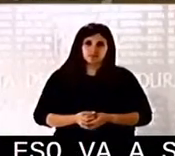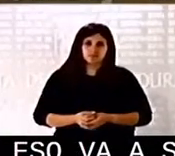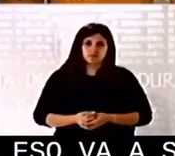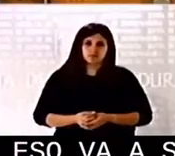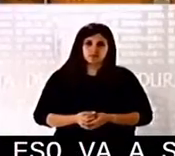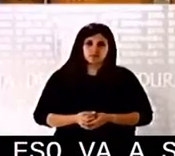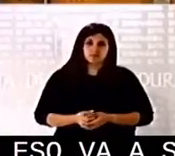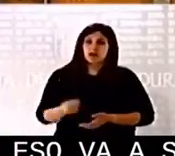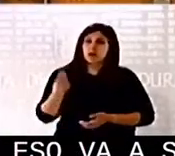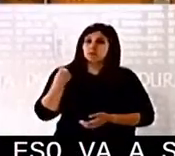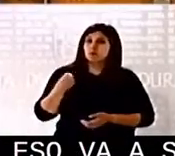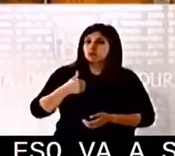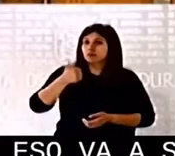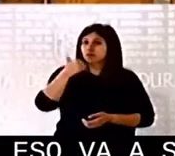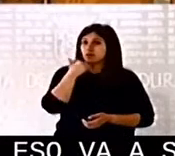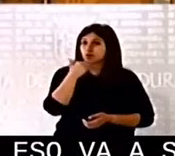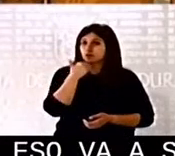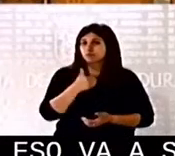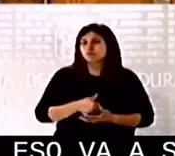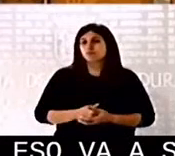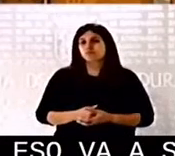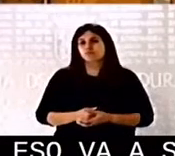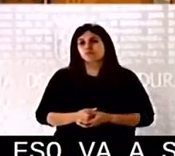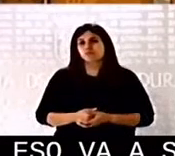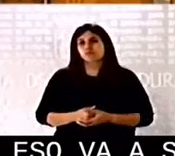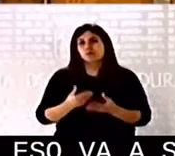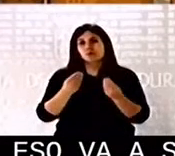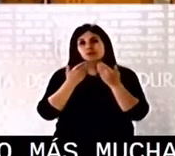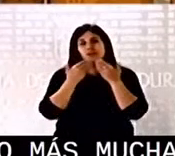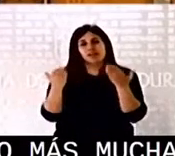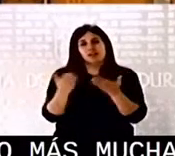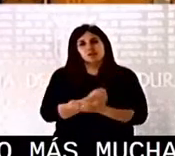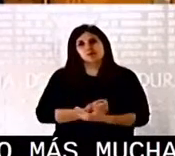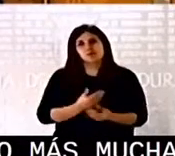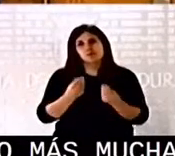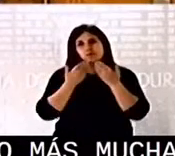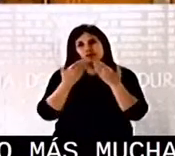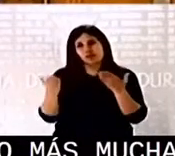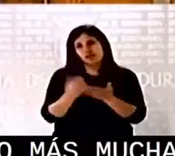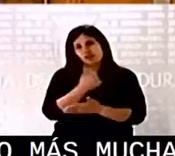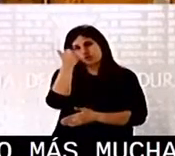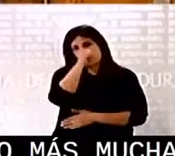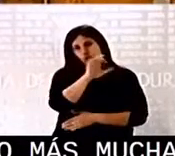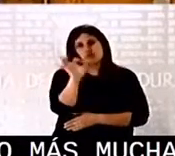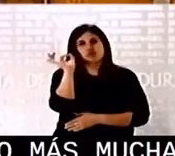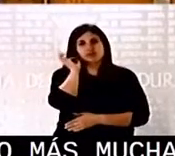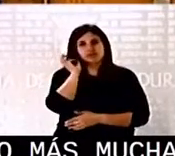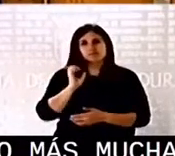¿Hay algo más? Muchas gracias a todos. Muchísimas gracias a todos y a todas.